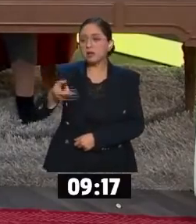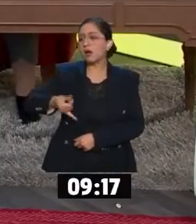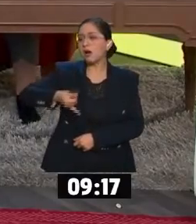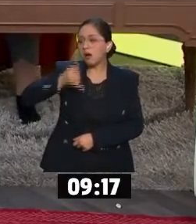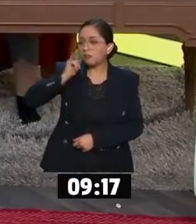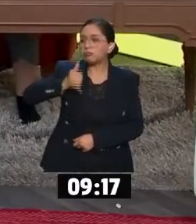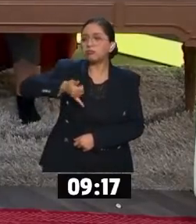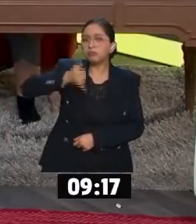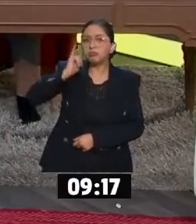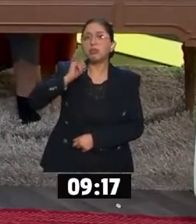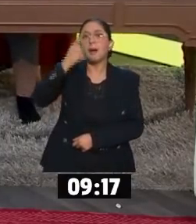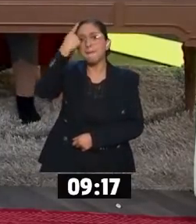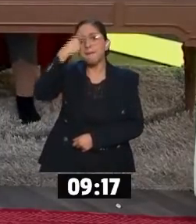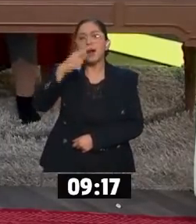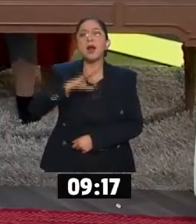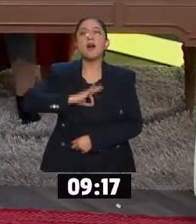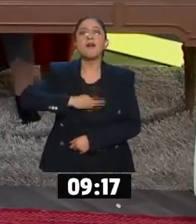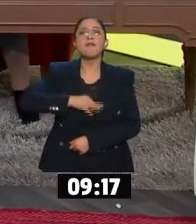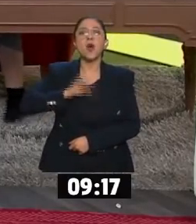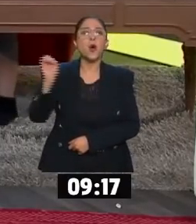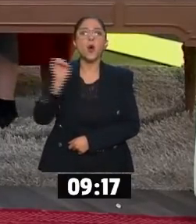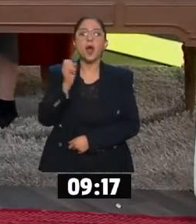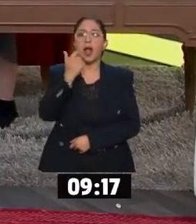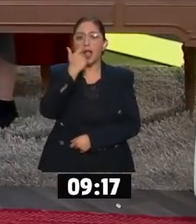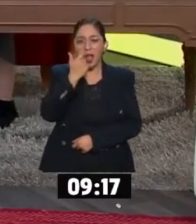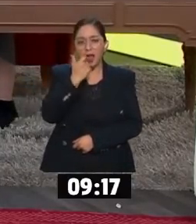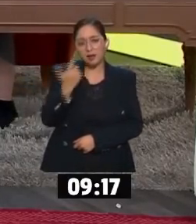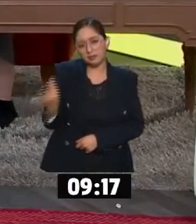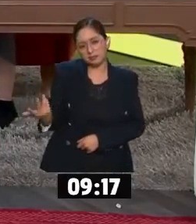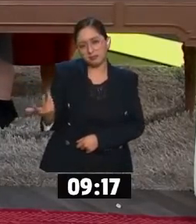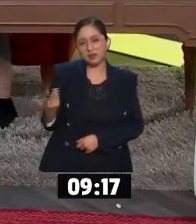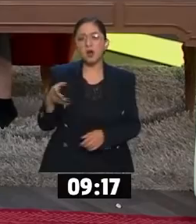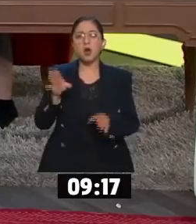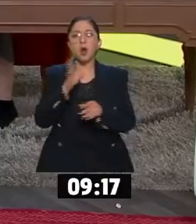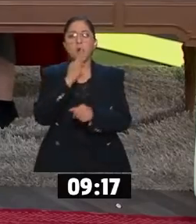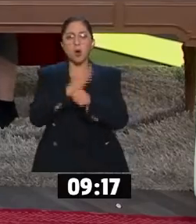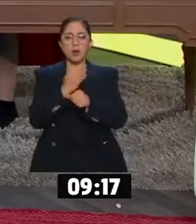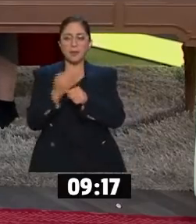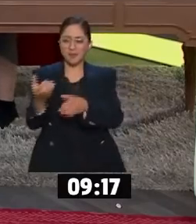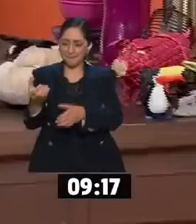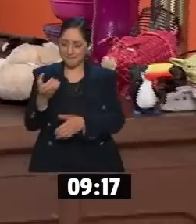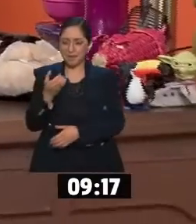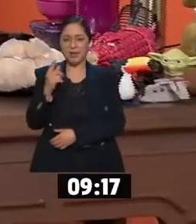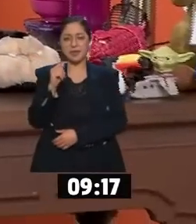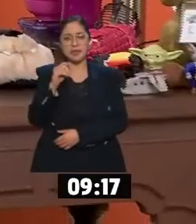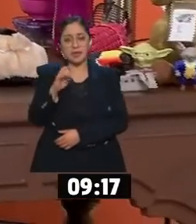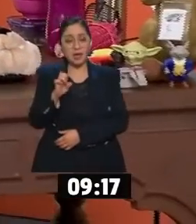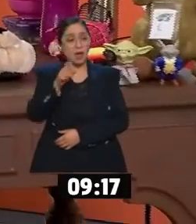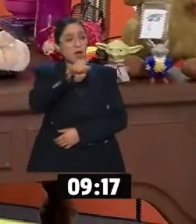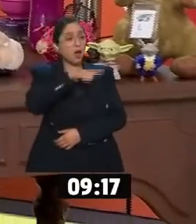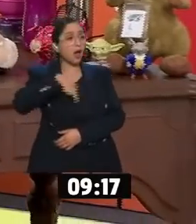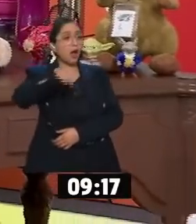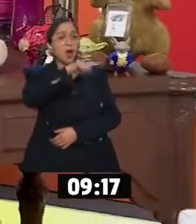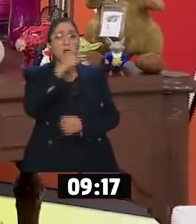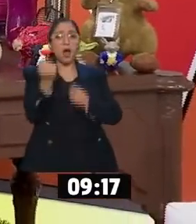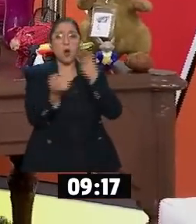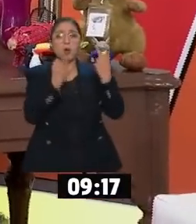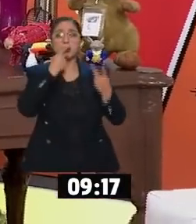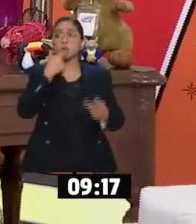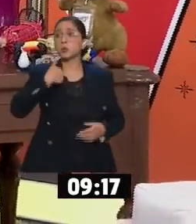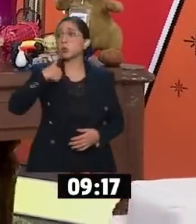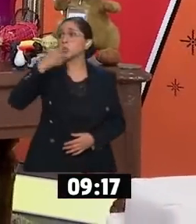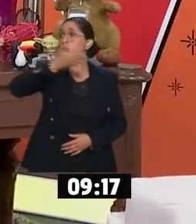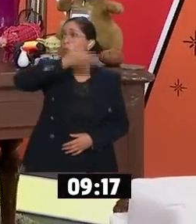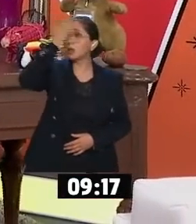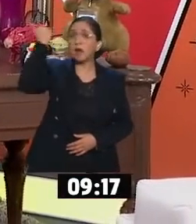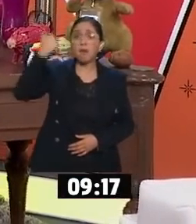señora. coraje, mano, qué coraje Sí, me da. sí, sí. Es más, tráigame mi té de cuase. Y sabe qué iba a decir, que yo ni sabía, yo nunca me enteré. Ahí están las 2 cartas. Pues se